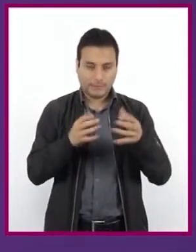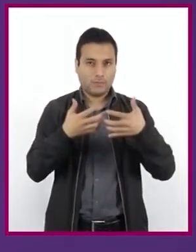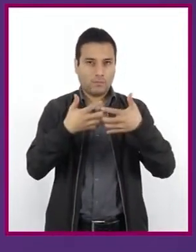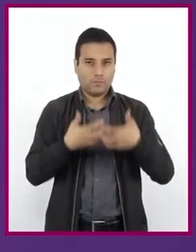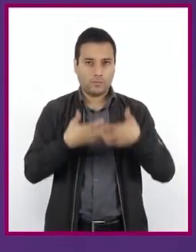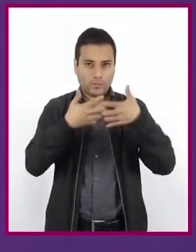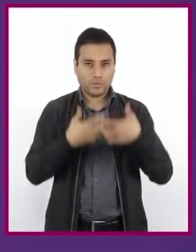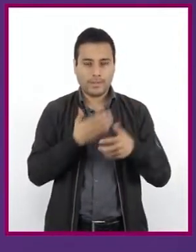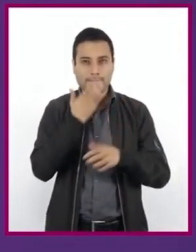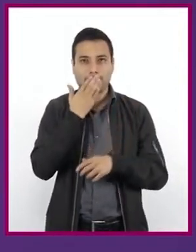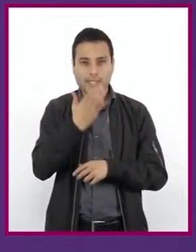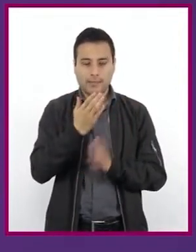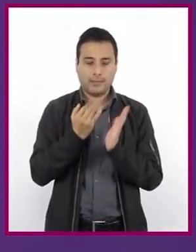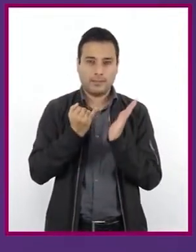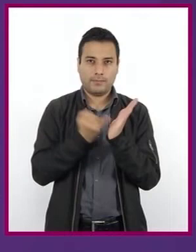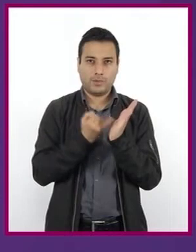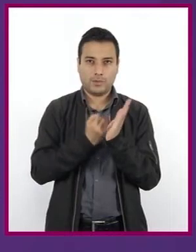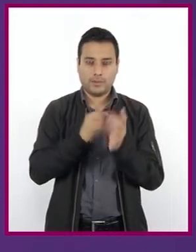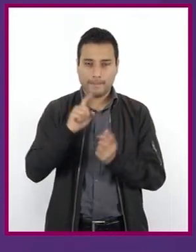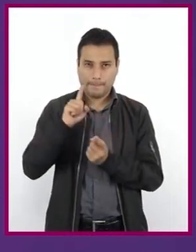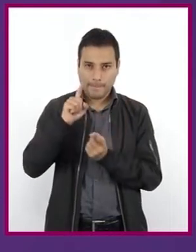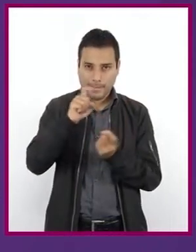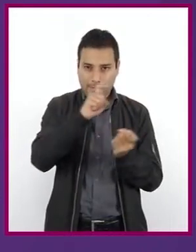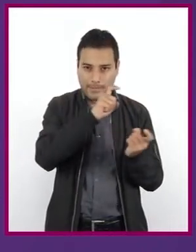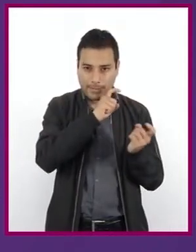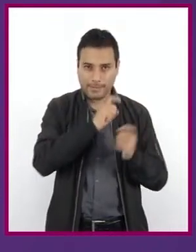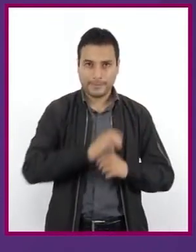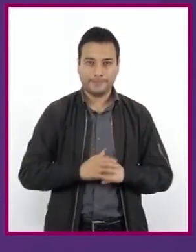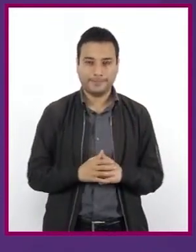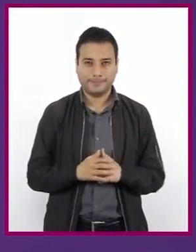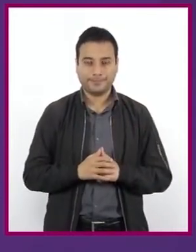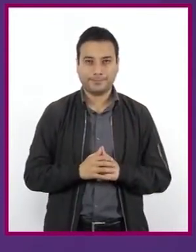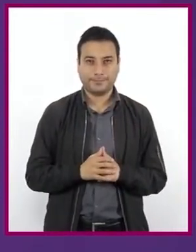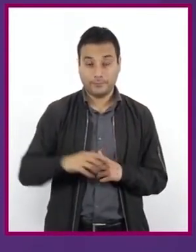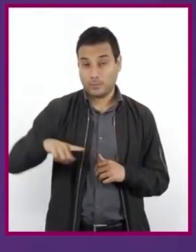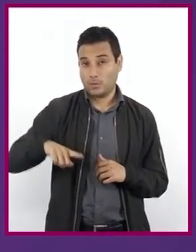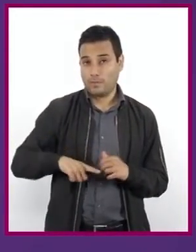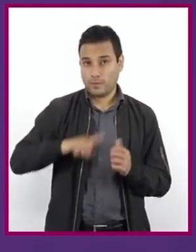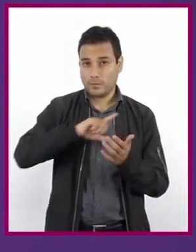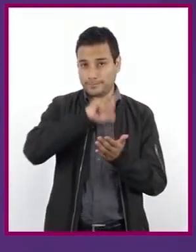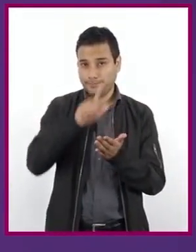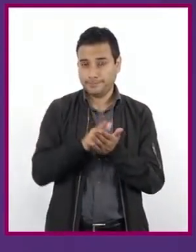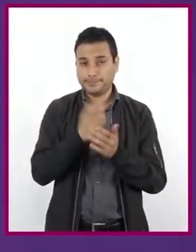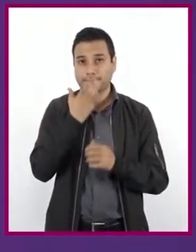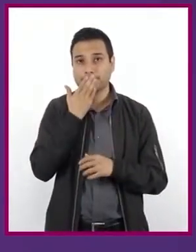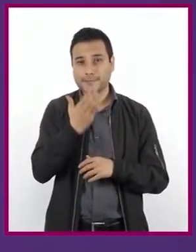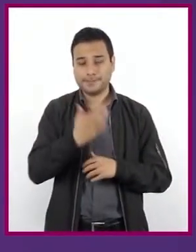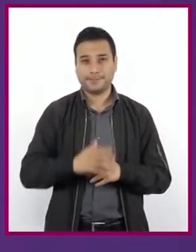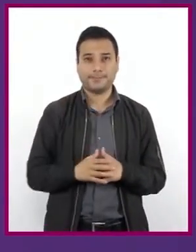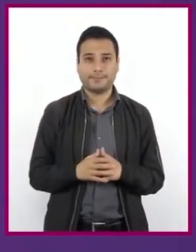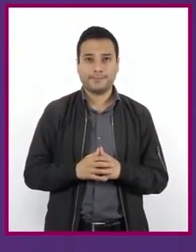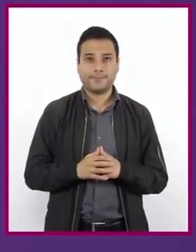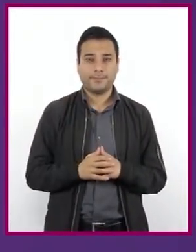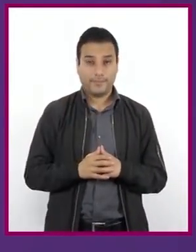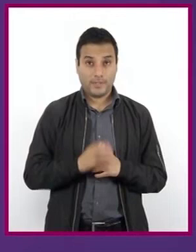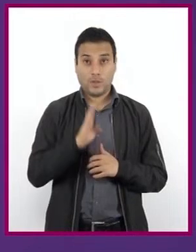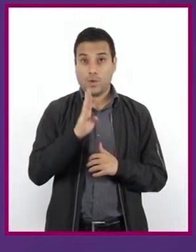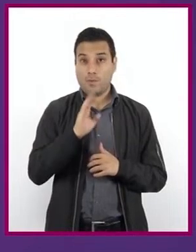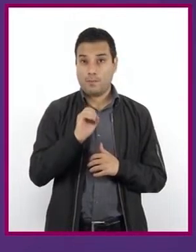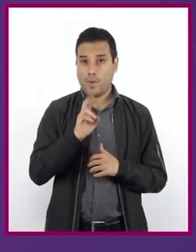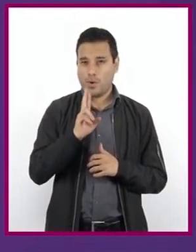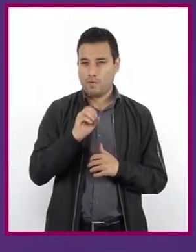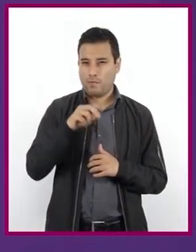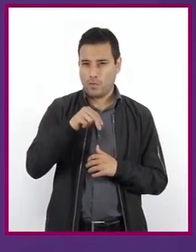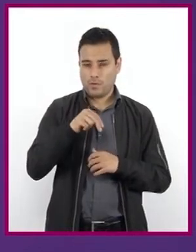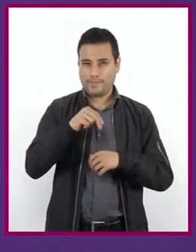política tributaria y también de la política de gobierno. La implementación de las reformas borbónicas